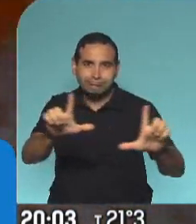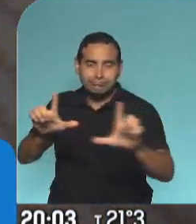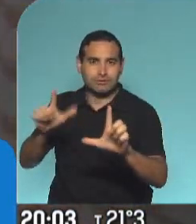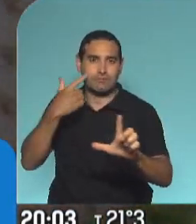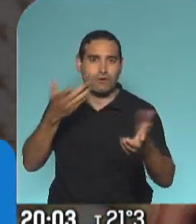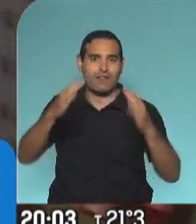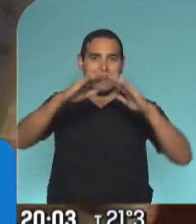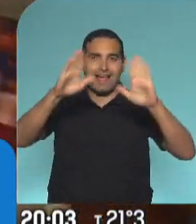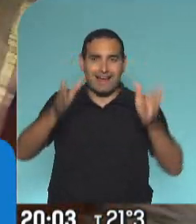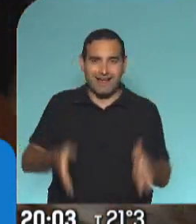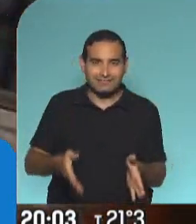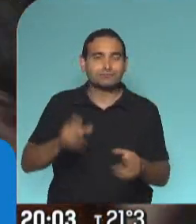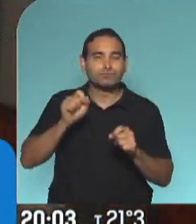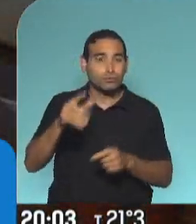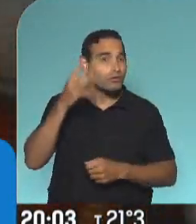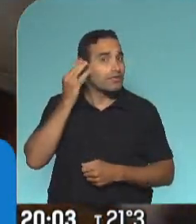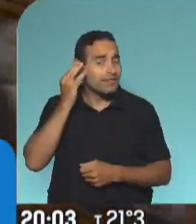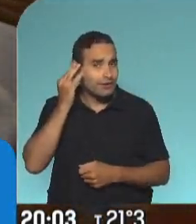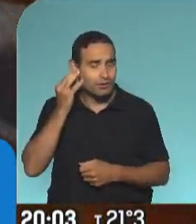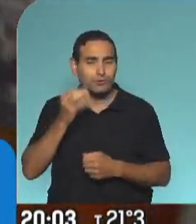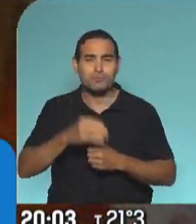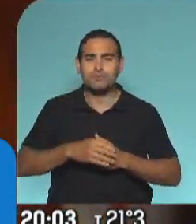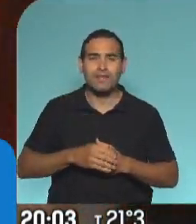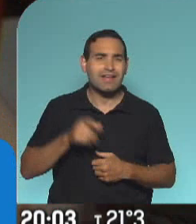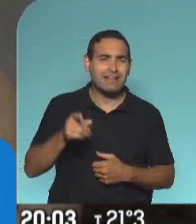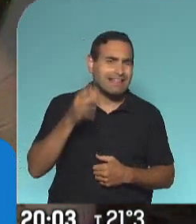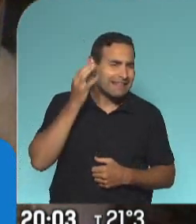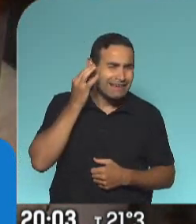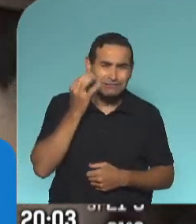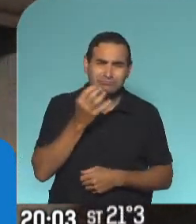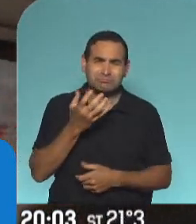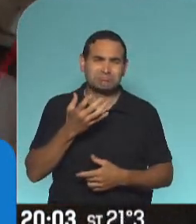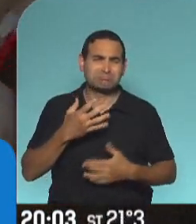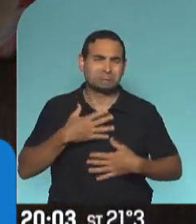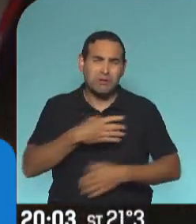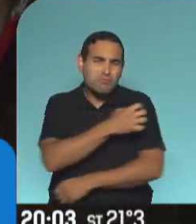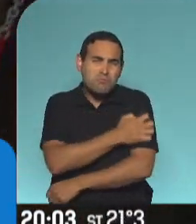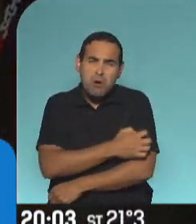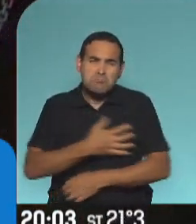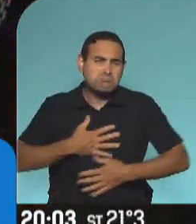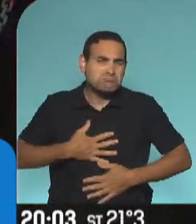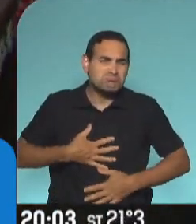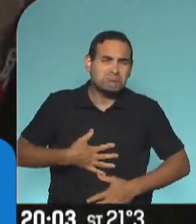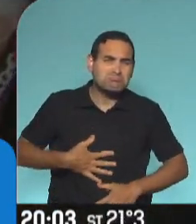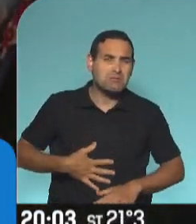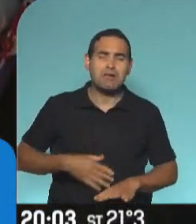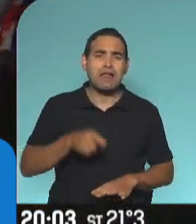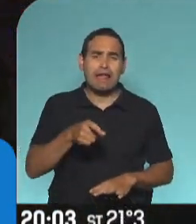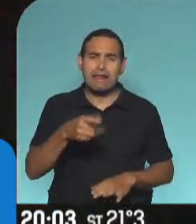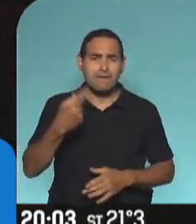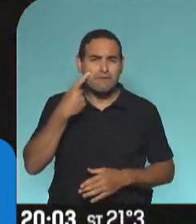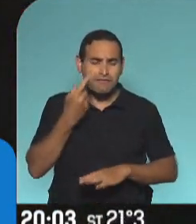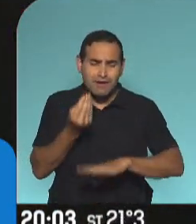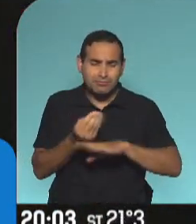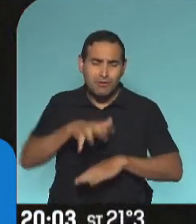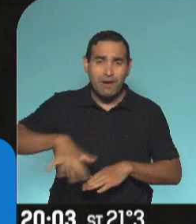Argentina lo que era Diego. Siempre el tipo sencillo que fue y que vivió en este barrio y nunca